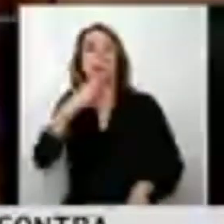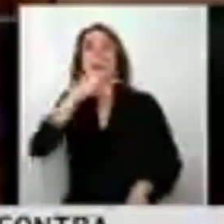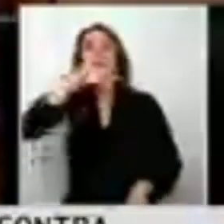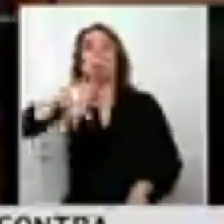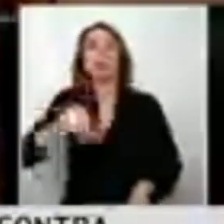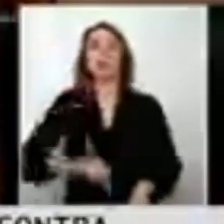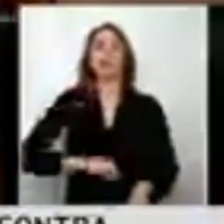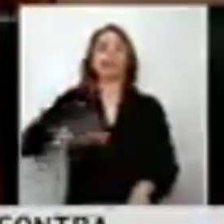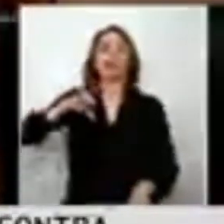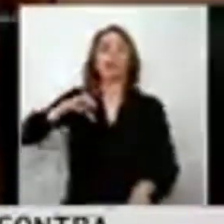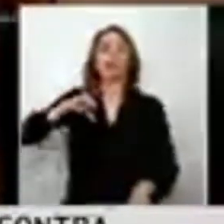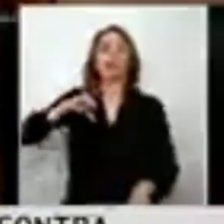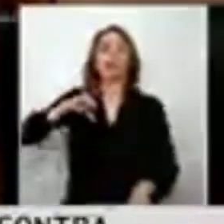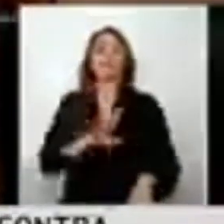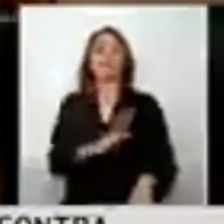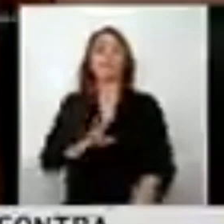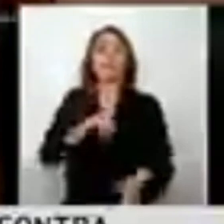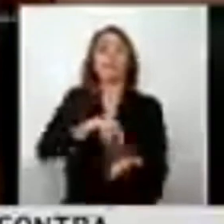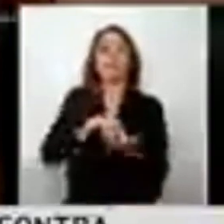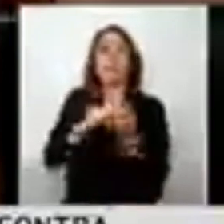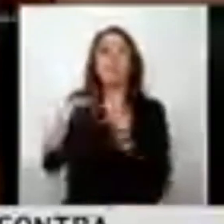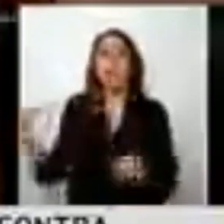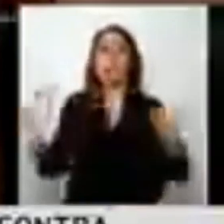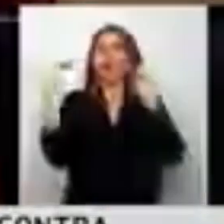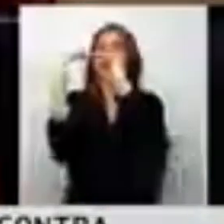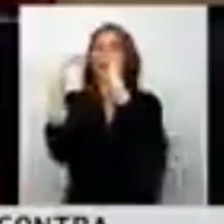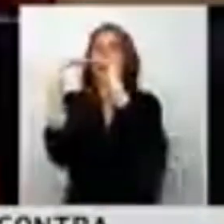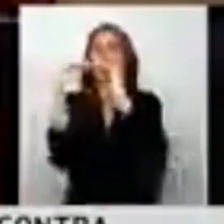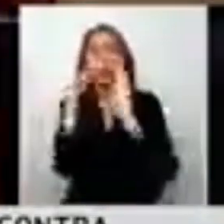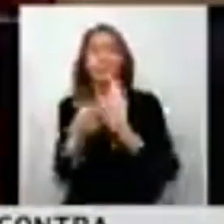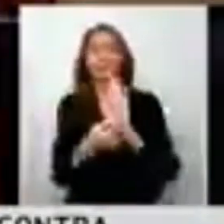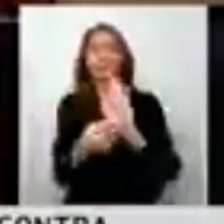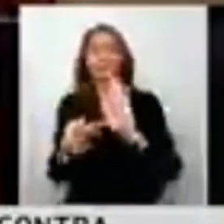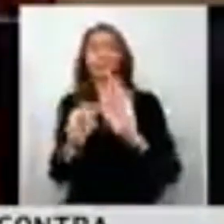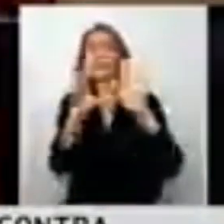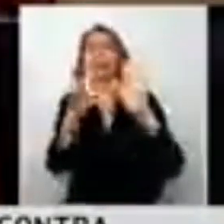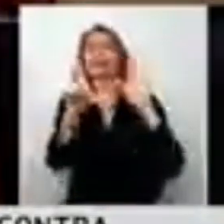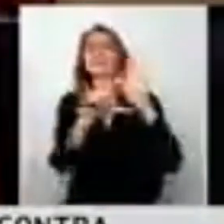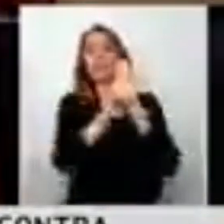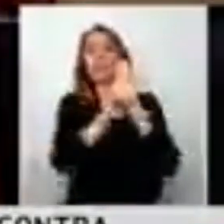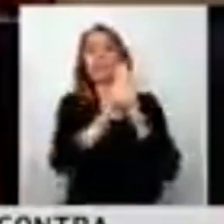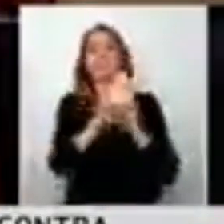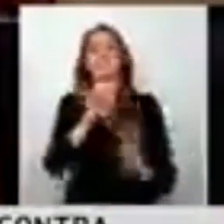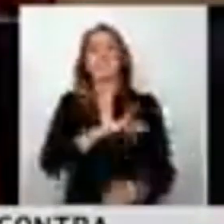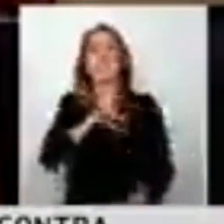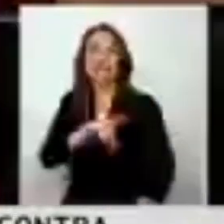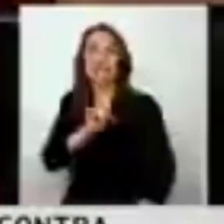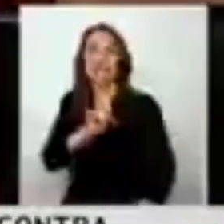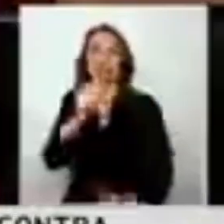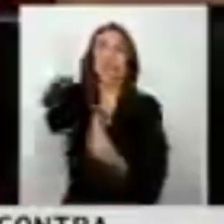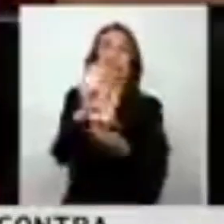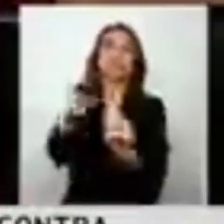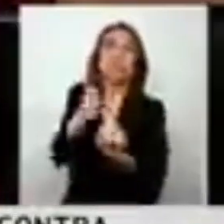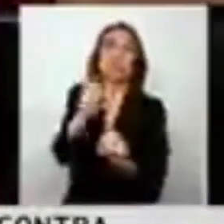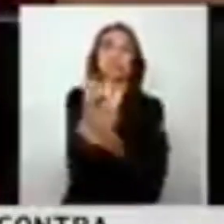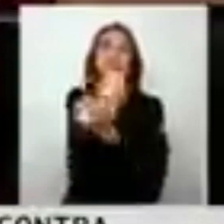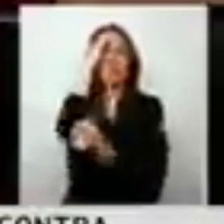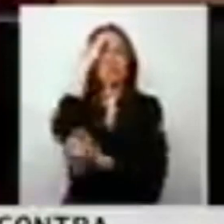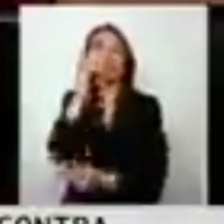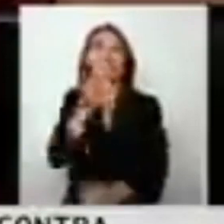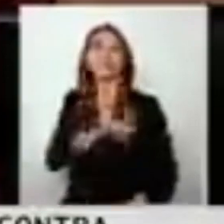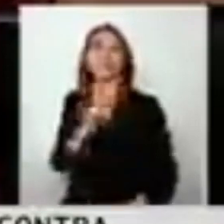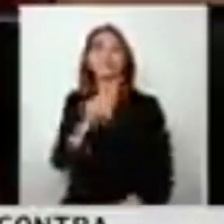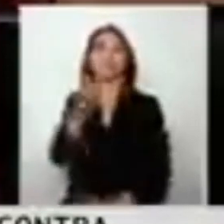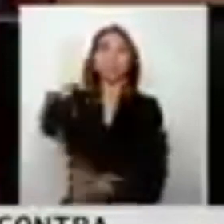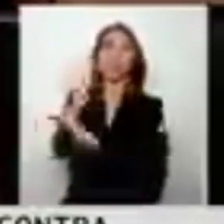esté a la altura, que este Congreso dé una señal clara. En Chile no se mata carabineros, en Chile no se mata policía de investigaciones,